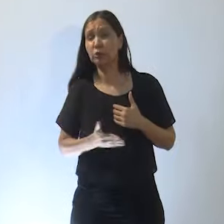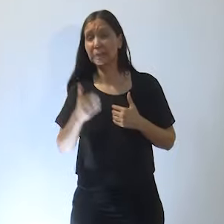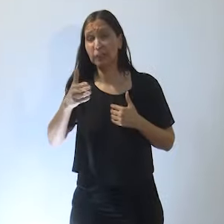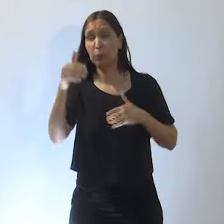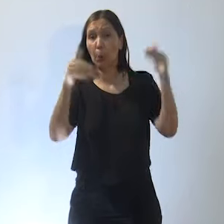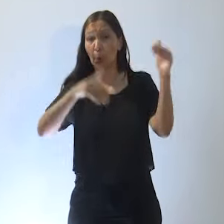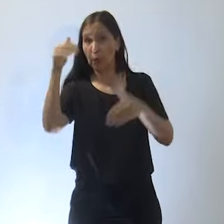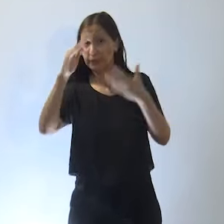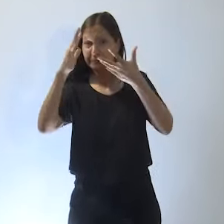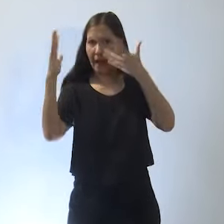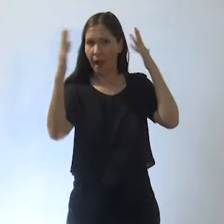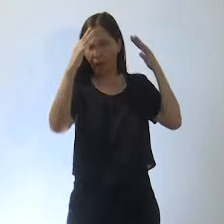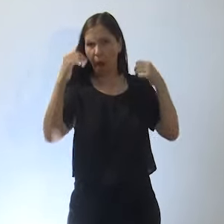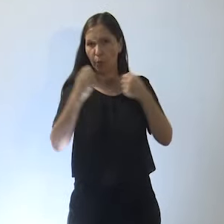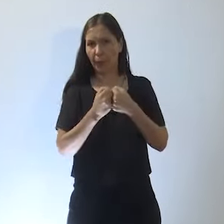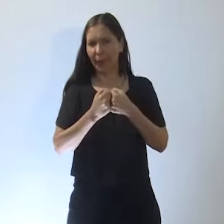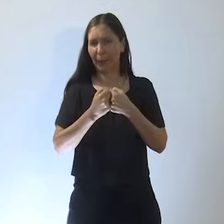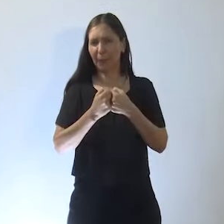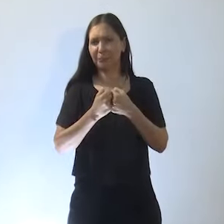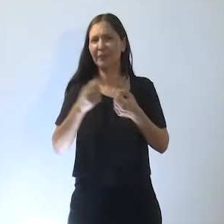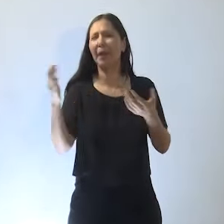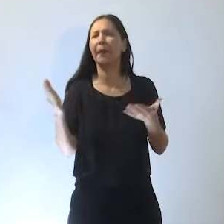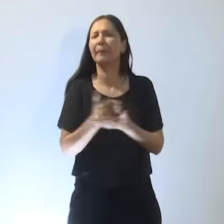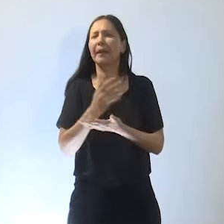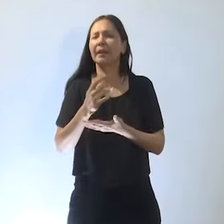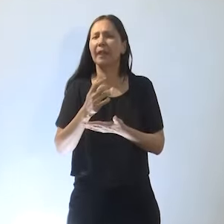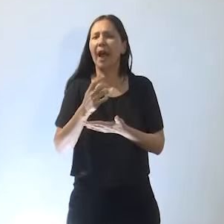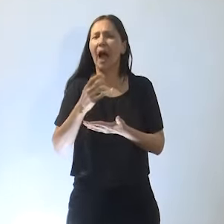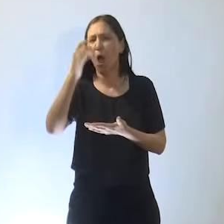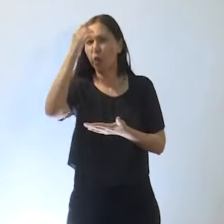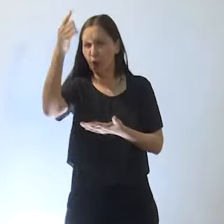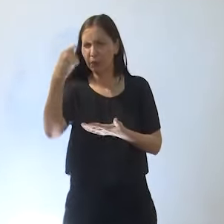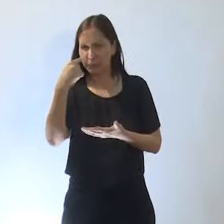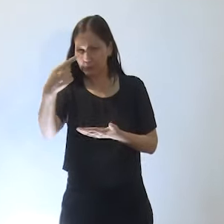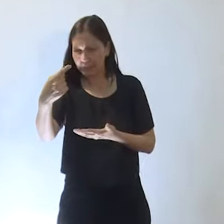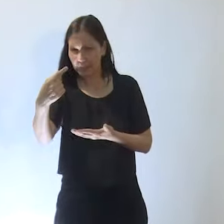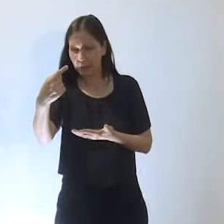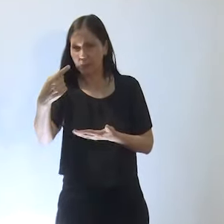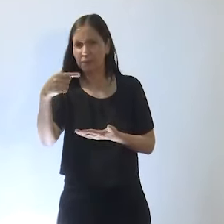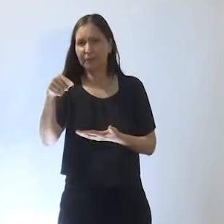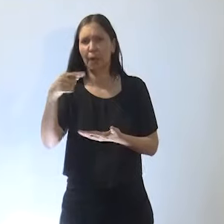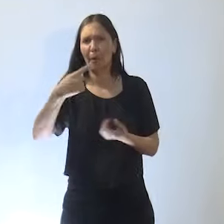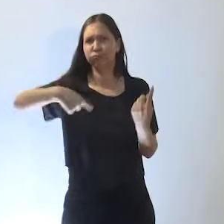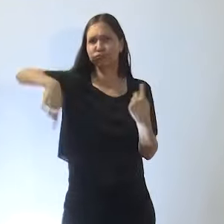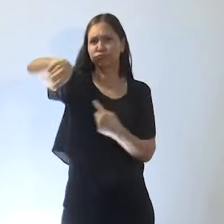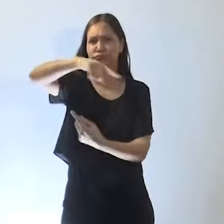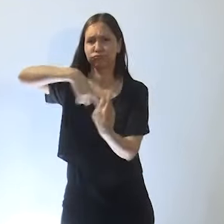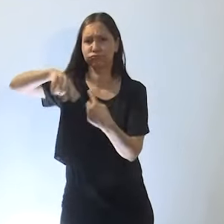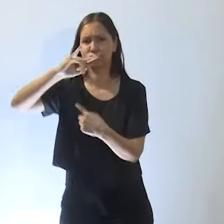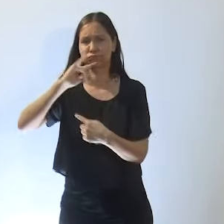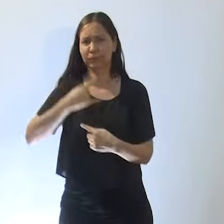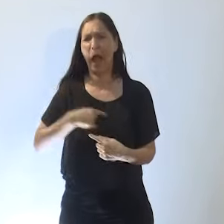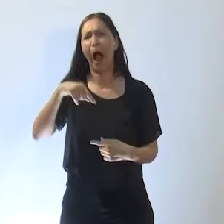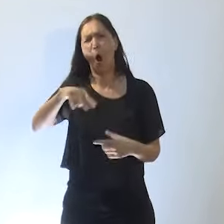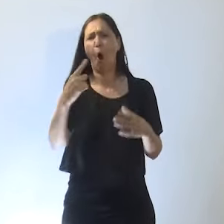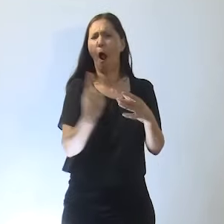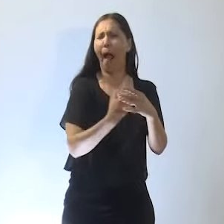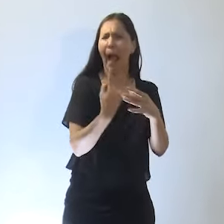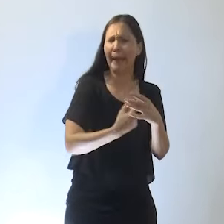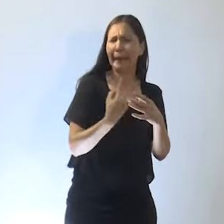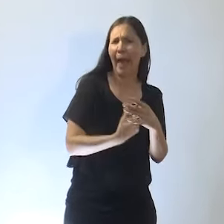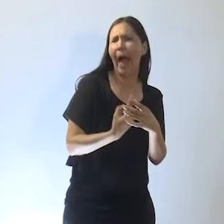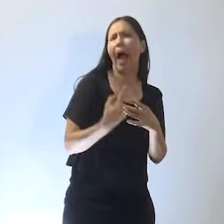vimos página 12 llenarse no con esta cosa de autocirc no Sí ahora con lo de la casta nadie los